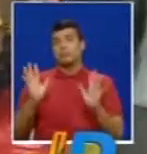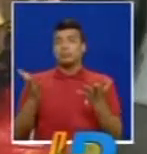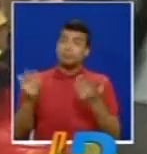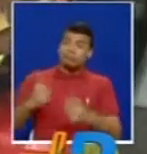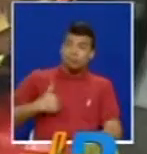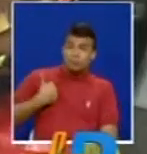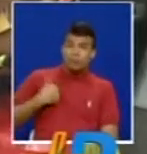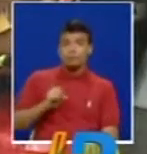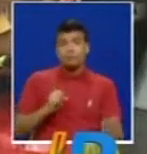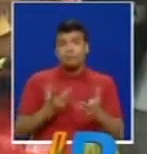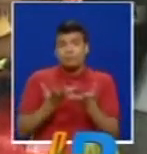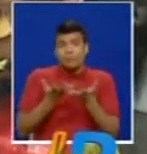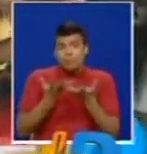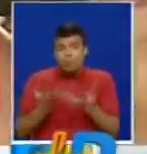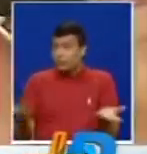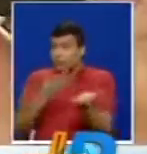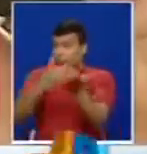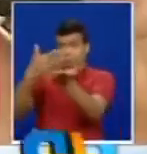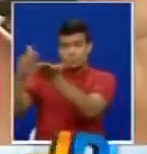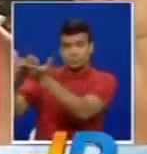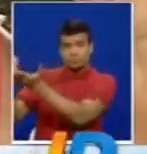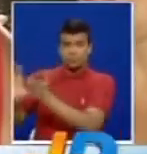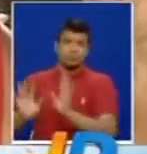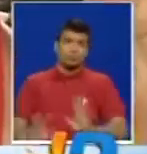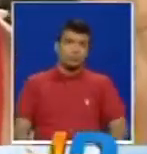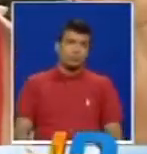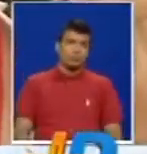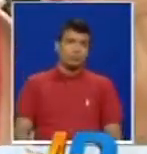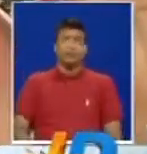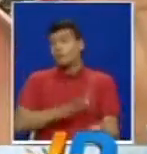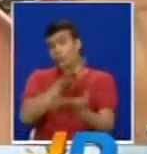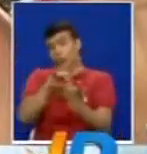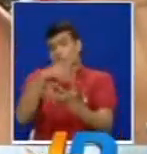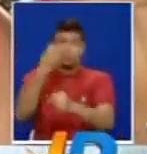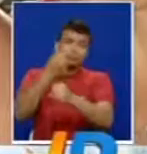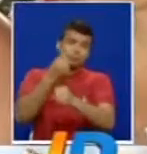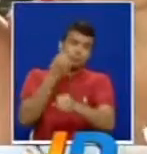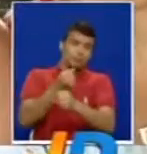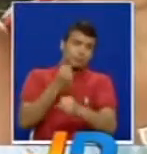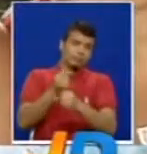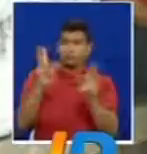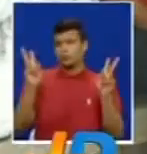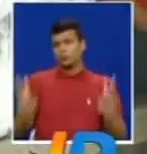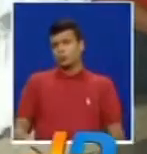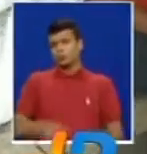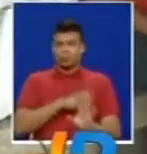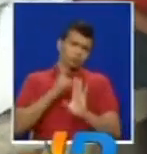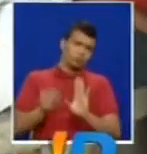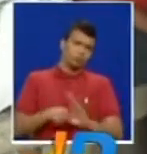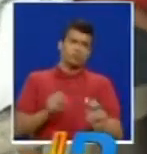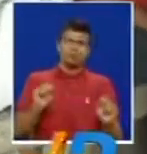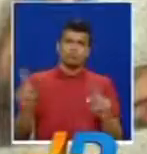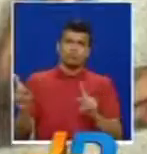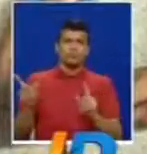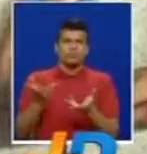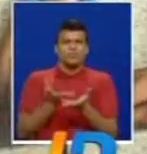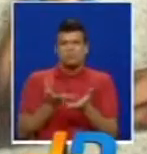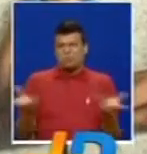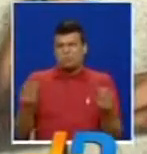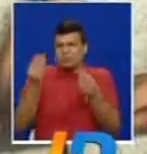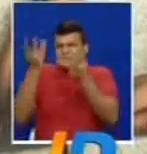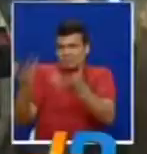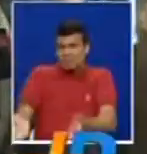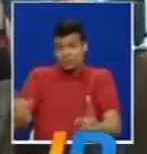espera para llevar los últimos recuerdos. Claro, pues ya toca ir a trabajar y ya descansamos lo suficiente. Toca llevarle 2 seguidos y no llegar